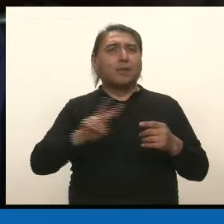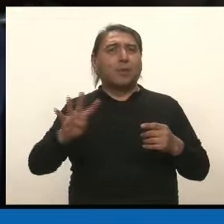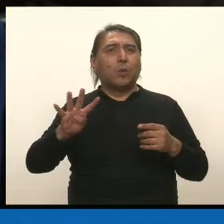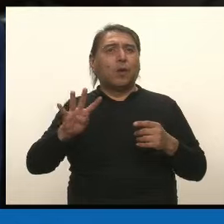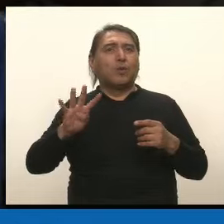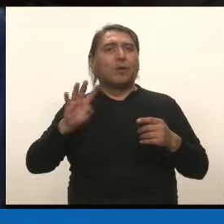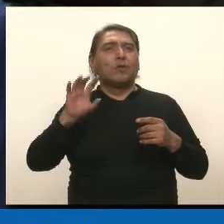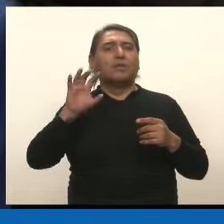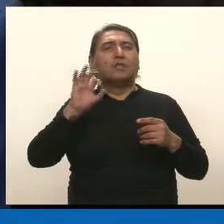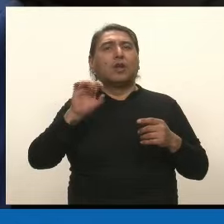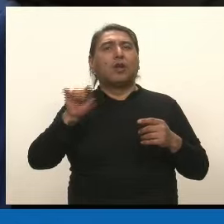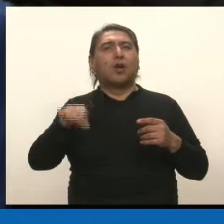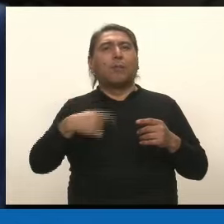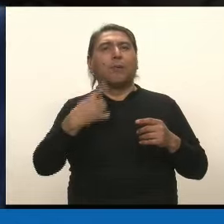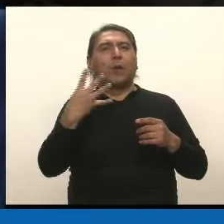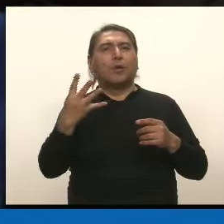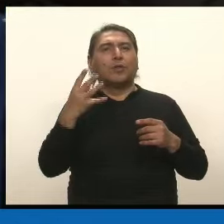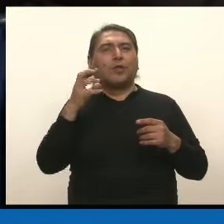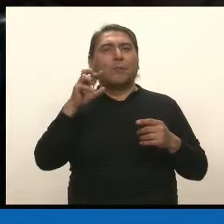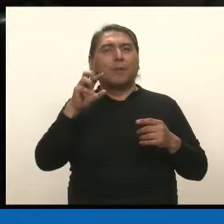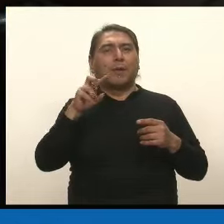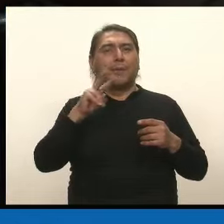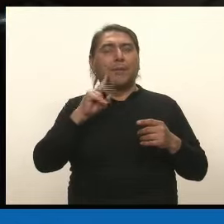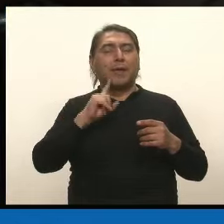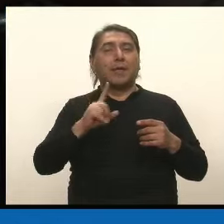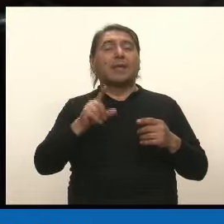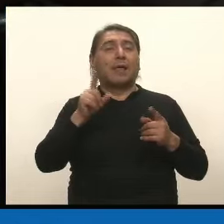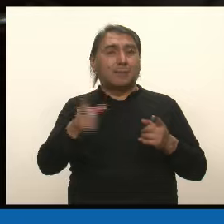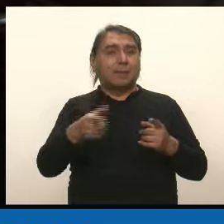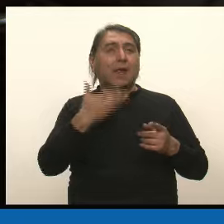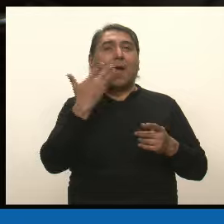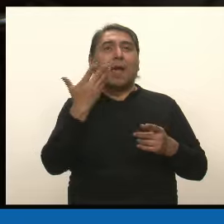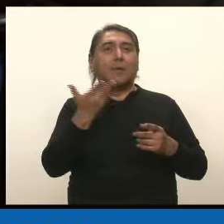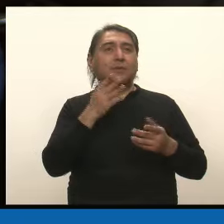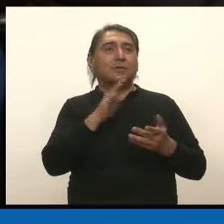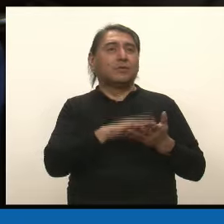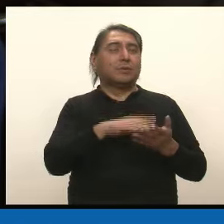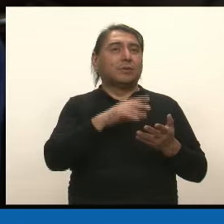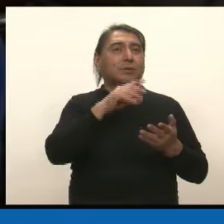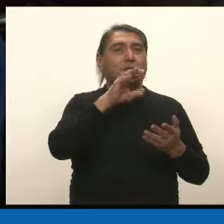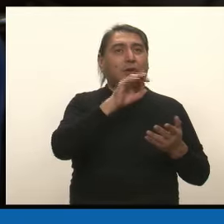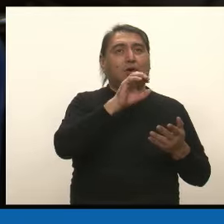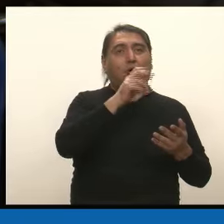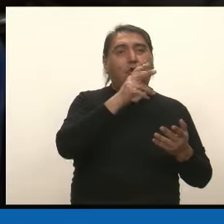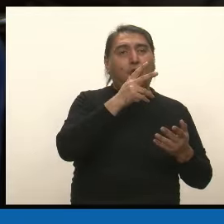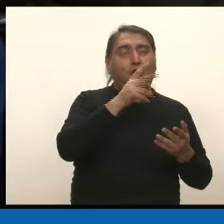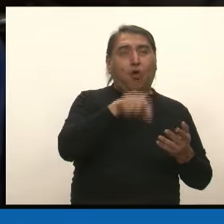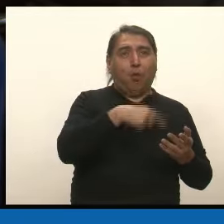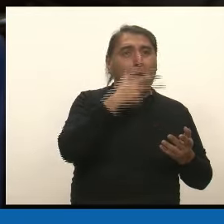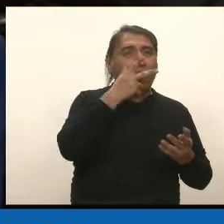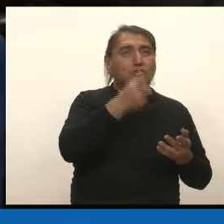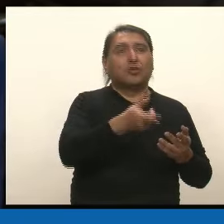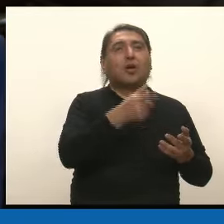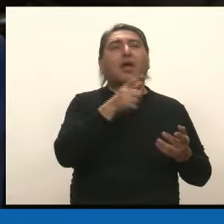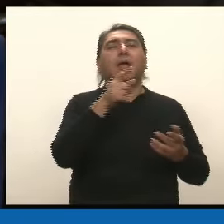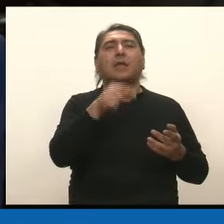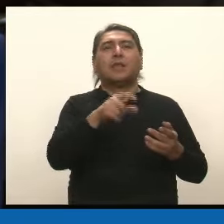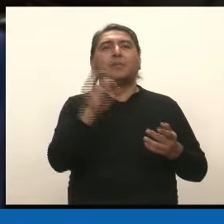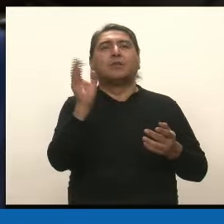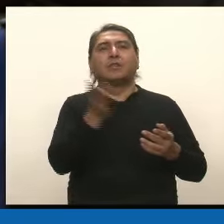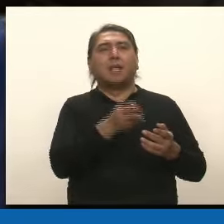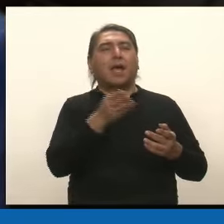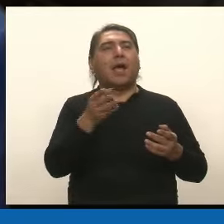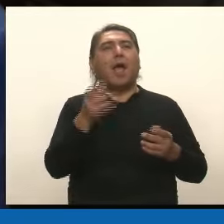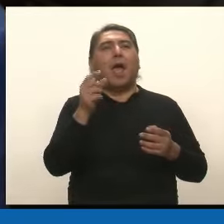impacto del 0,4 por del pbi como dijeron pero en el año 2025 tiene un 0,8 y este porcentaje se aumenta año a año lo